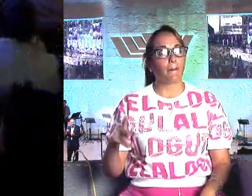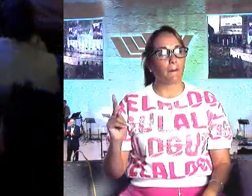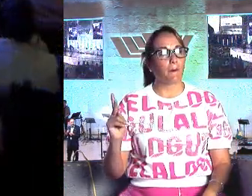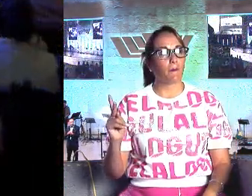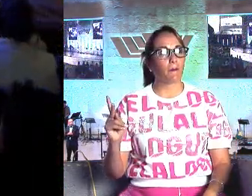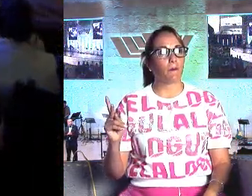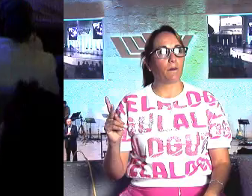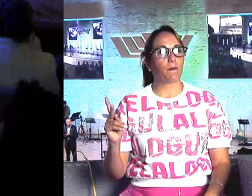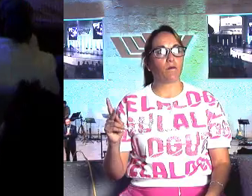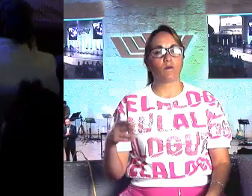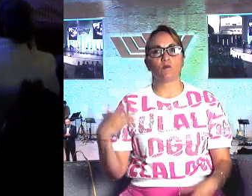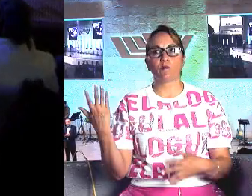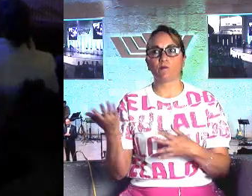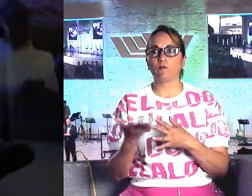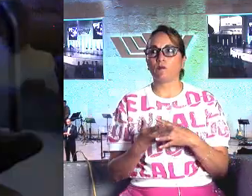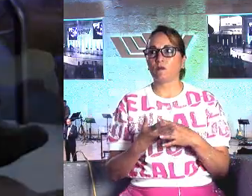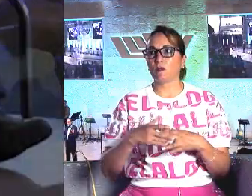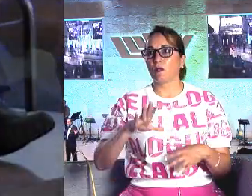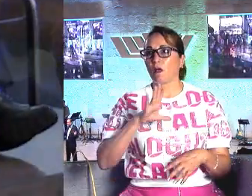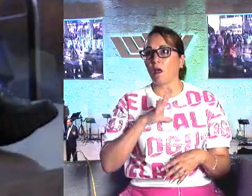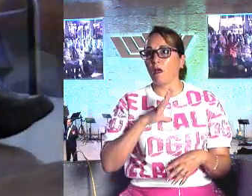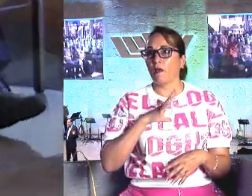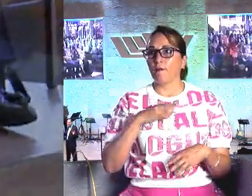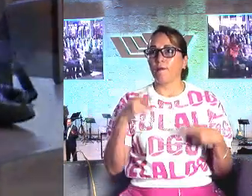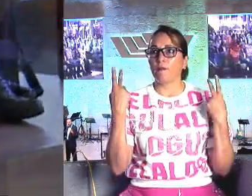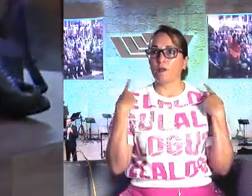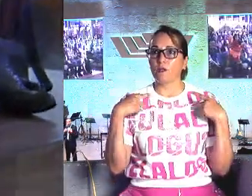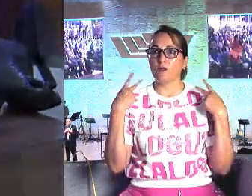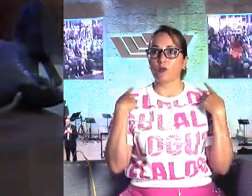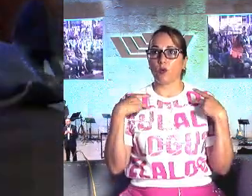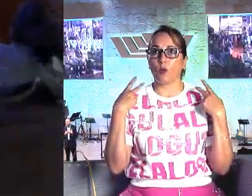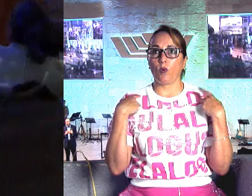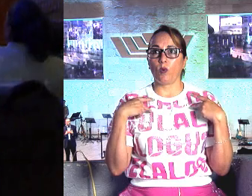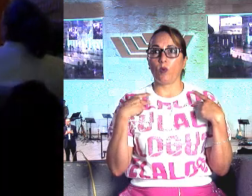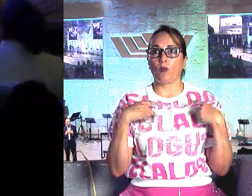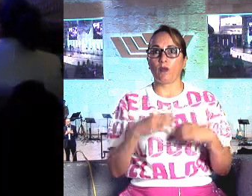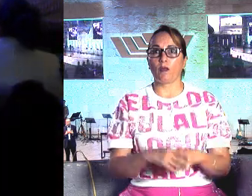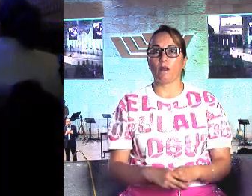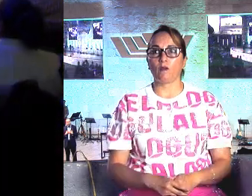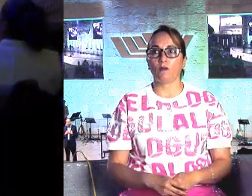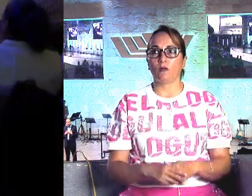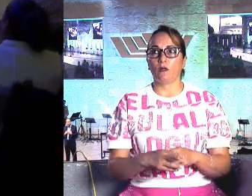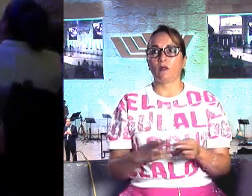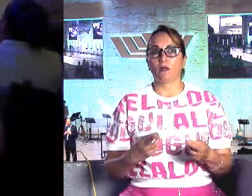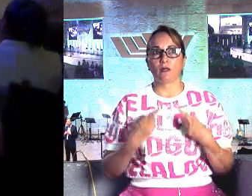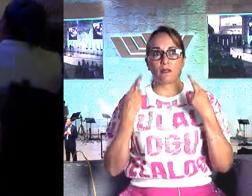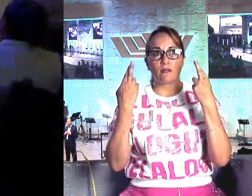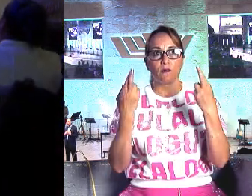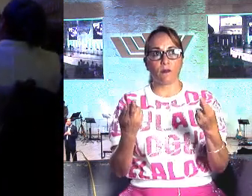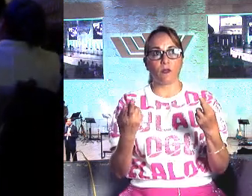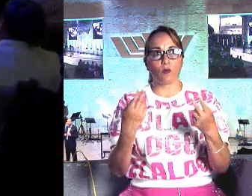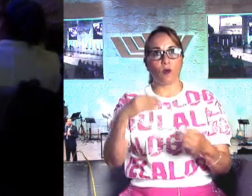si entre nosotros hay una persona que nunca antes ha invitado a Jesús a vivir en su corazón, yo te voy a